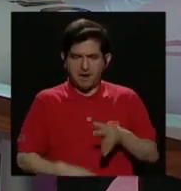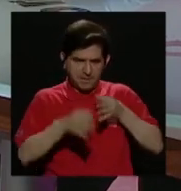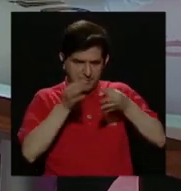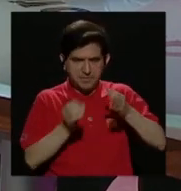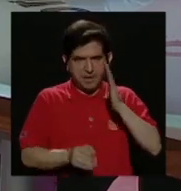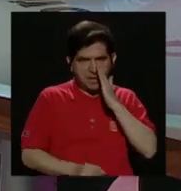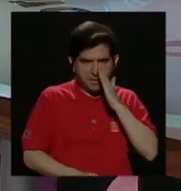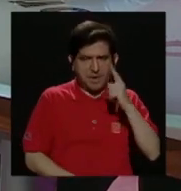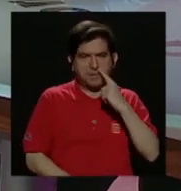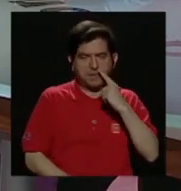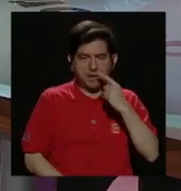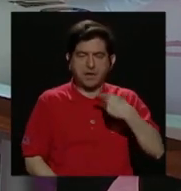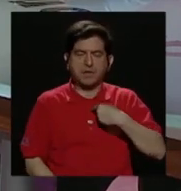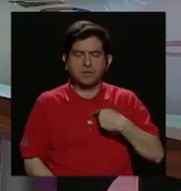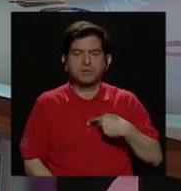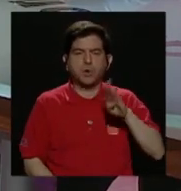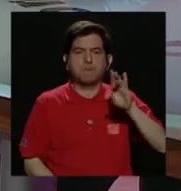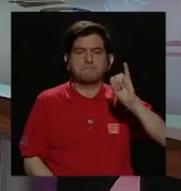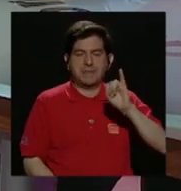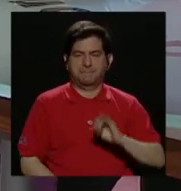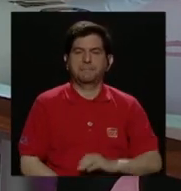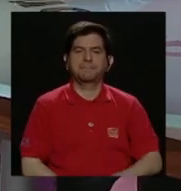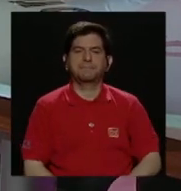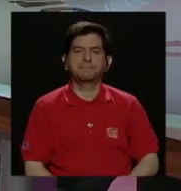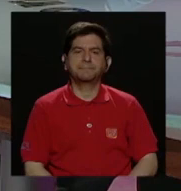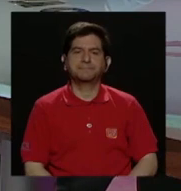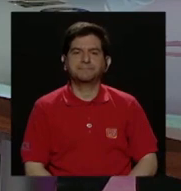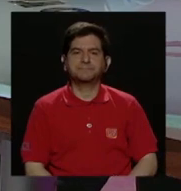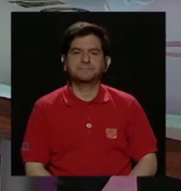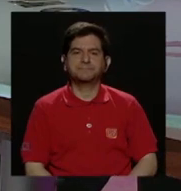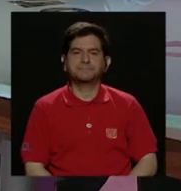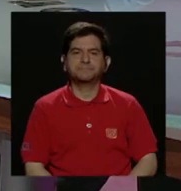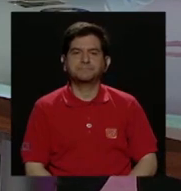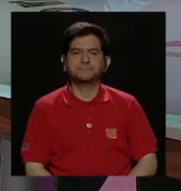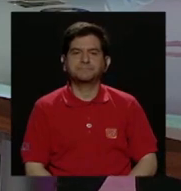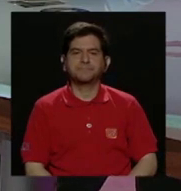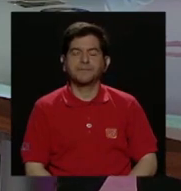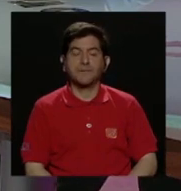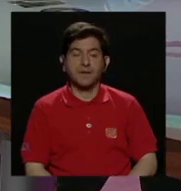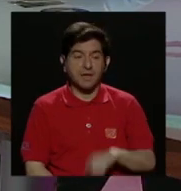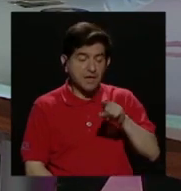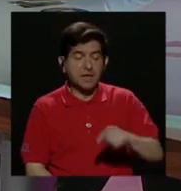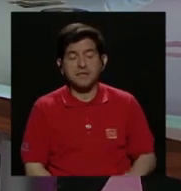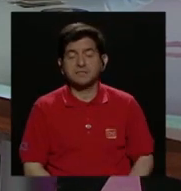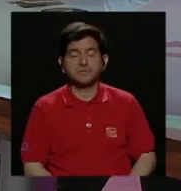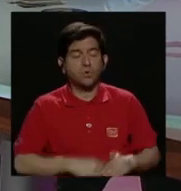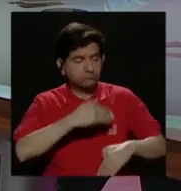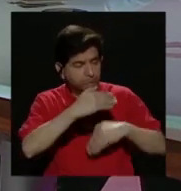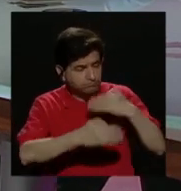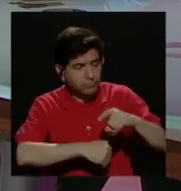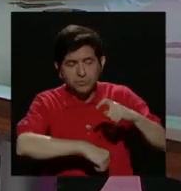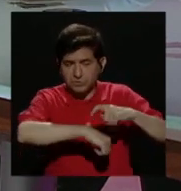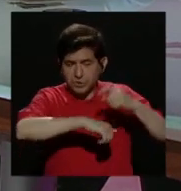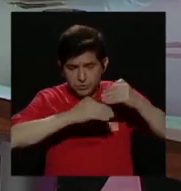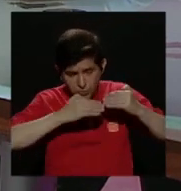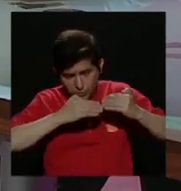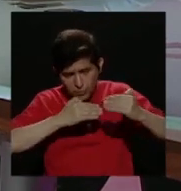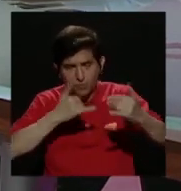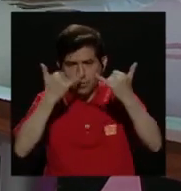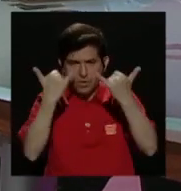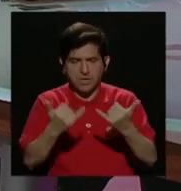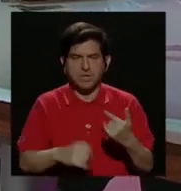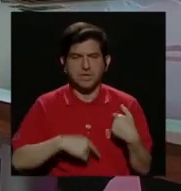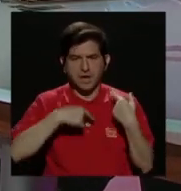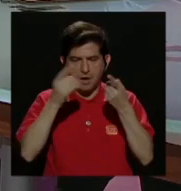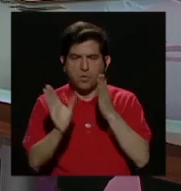mami y papi que yo soy bisexual. Entonces yo pasé eso mucho tiempo y ya cuando fui con